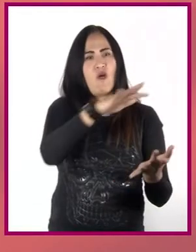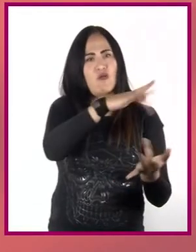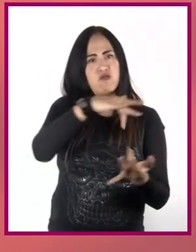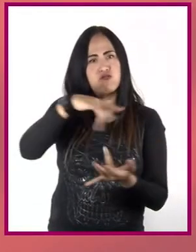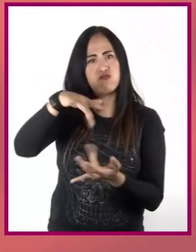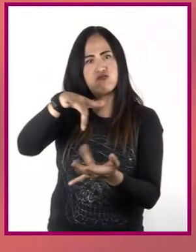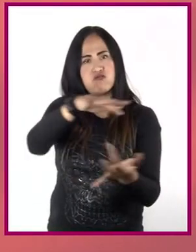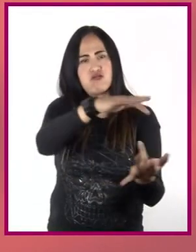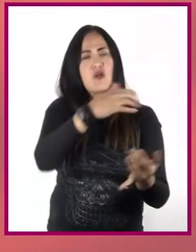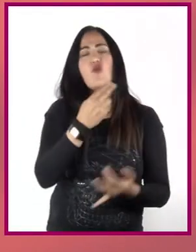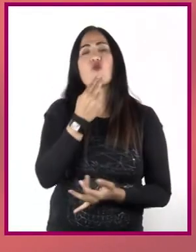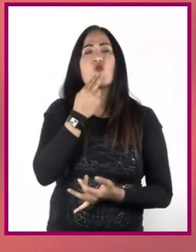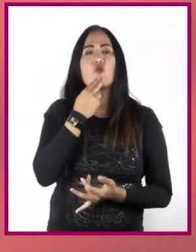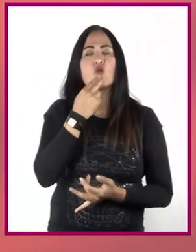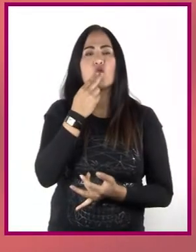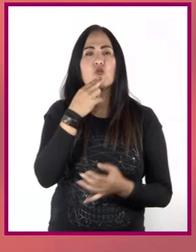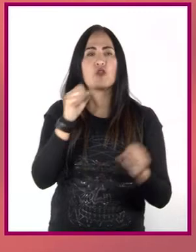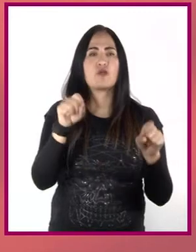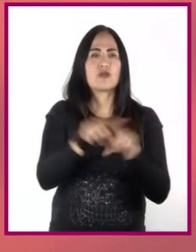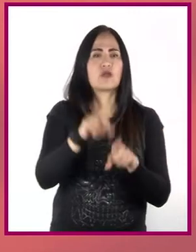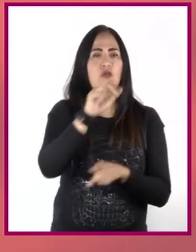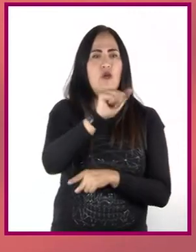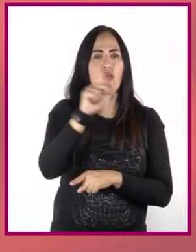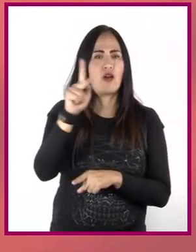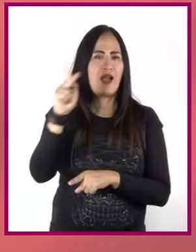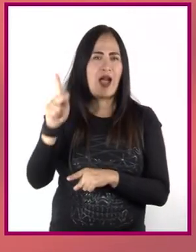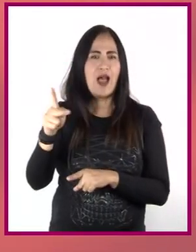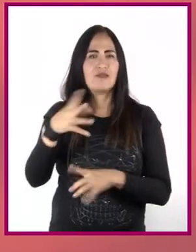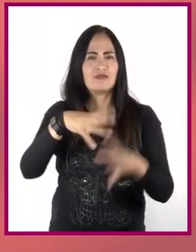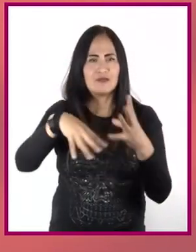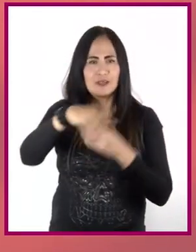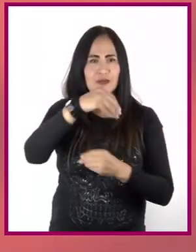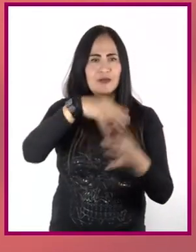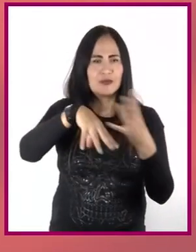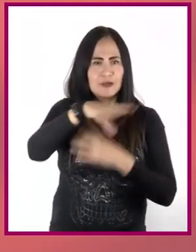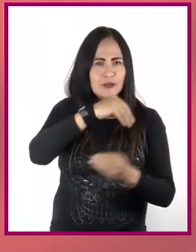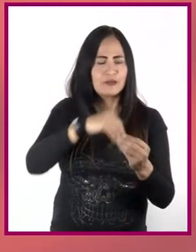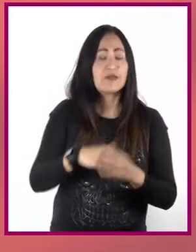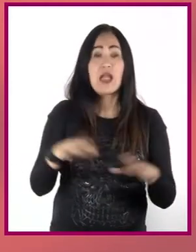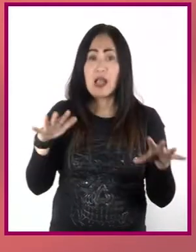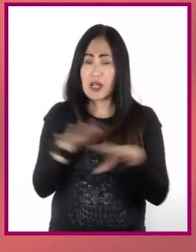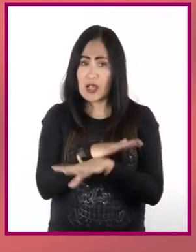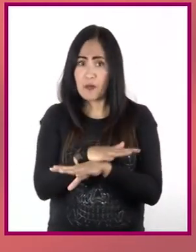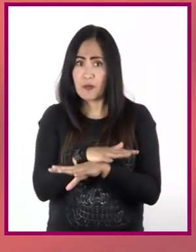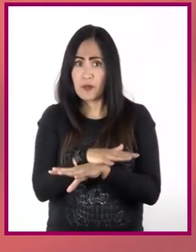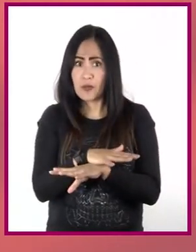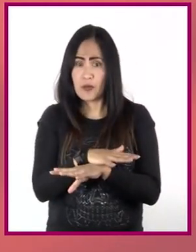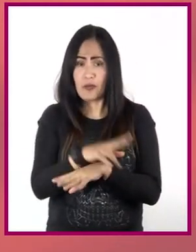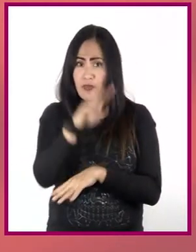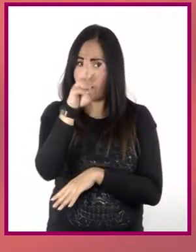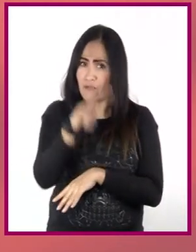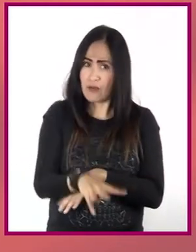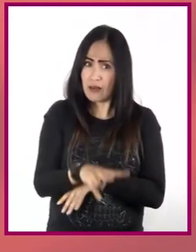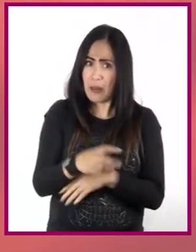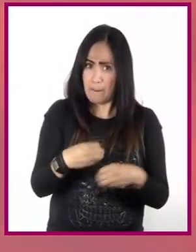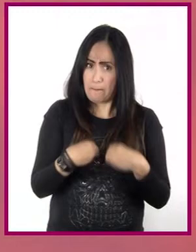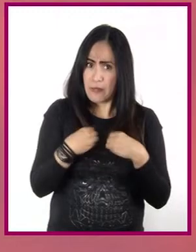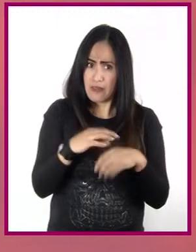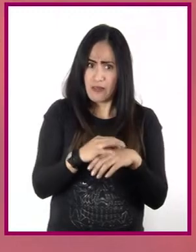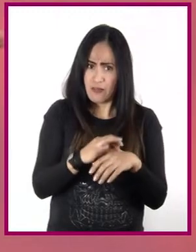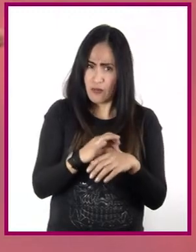e interacción en plataformas sociodigitales. ¿Han sustituido a lo que conocemos como la vida